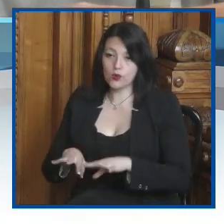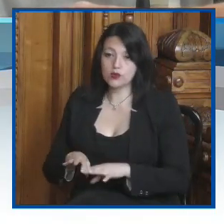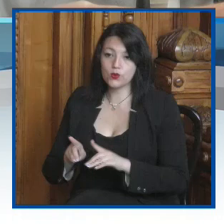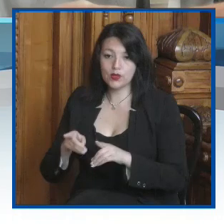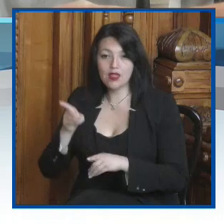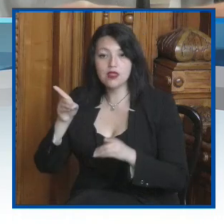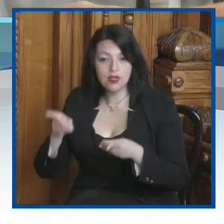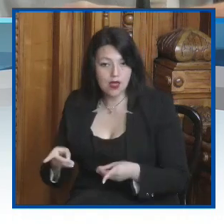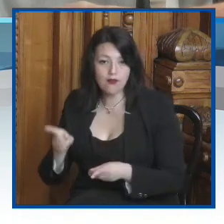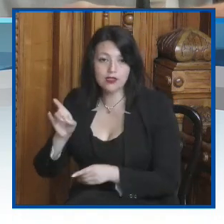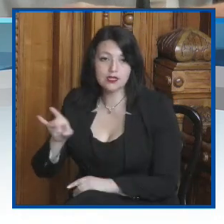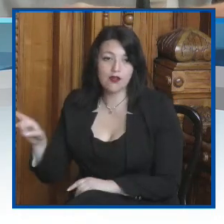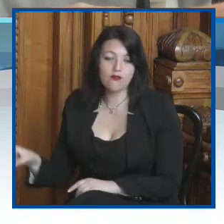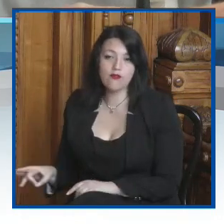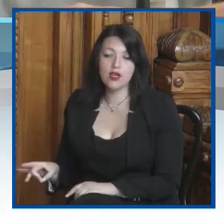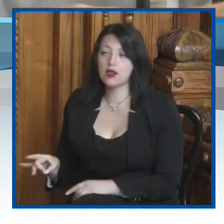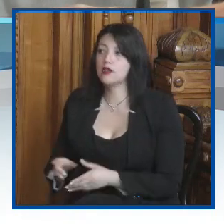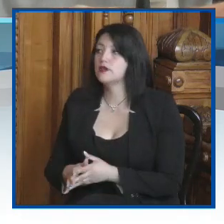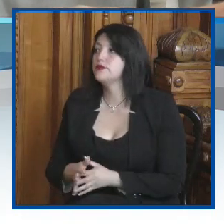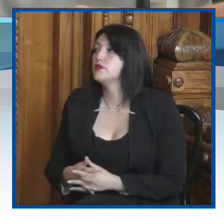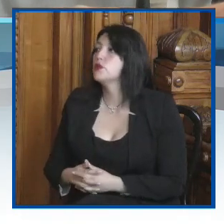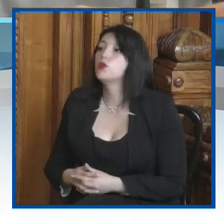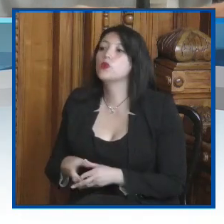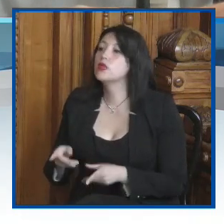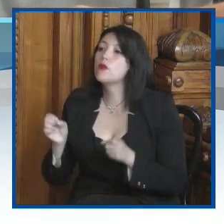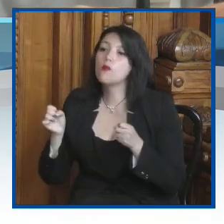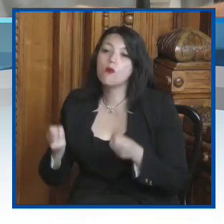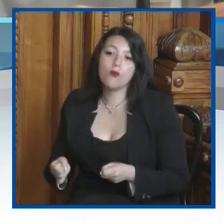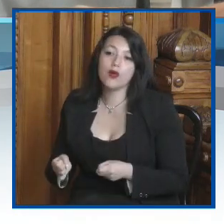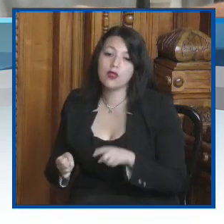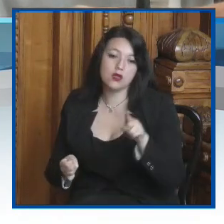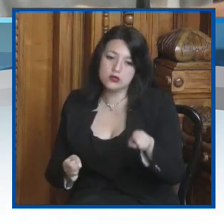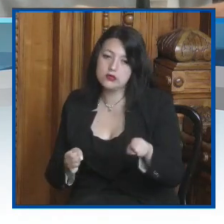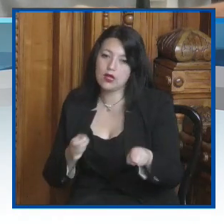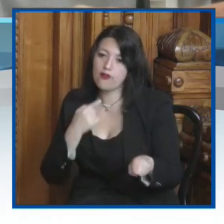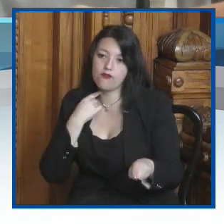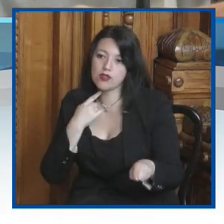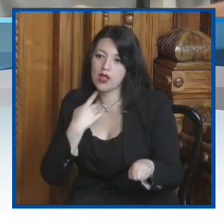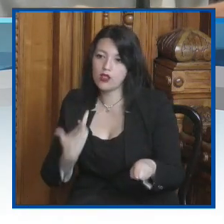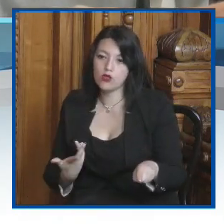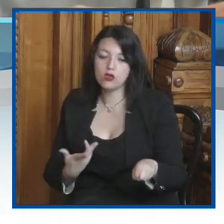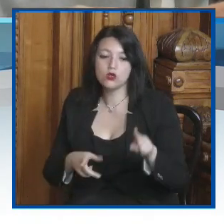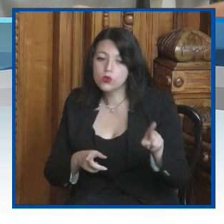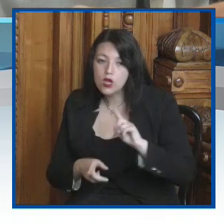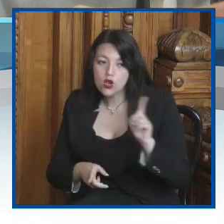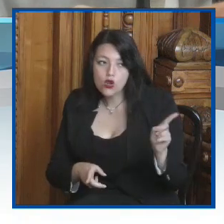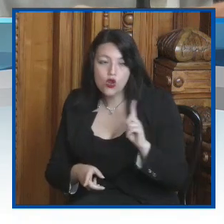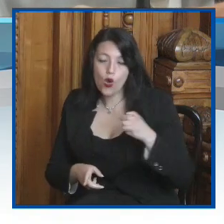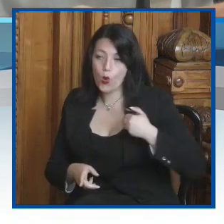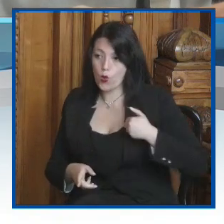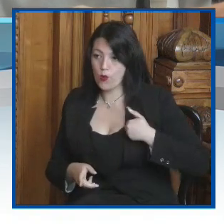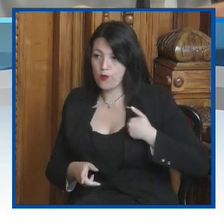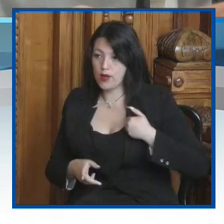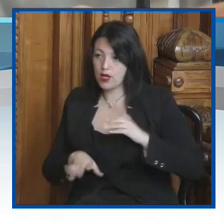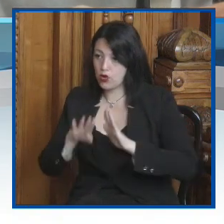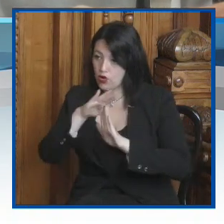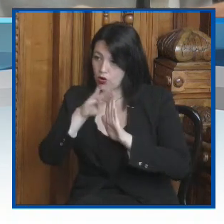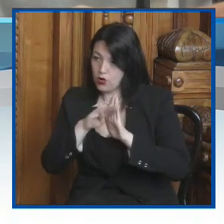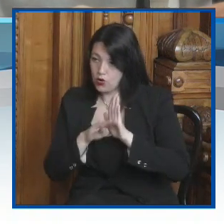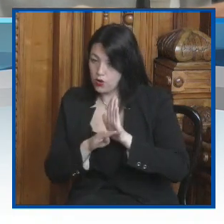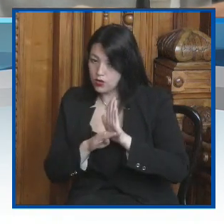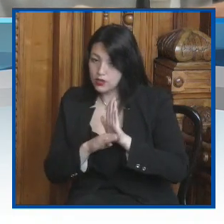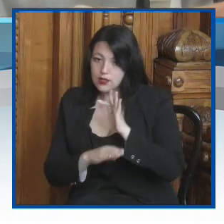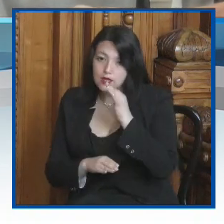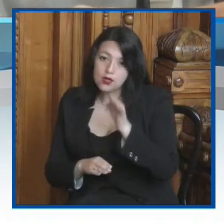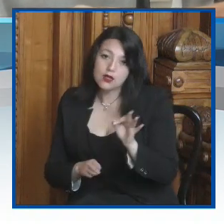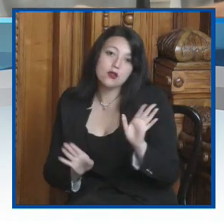hacer, porque el destino de la causa hoy depende de usted. Entonces, el éxito. Si usted no cumple con las pautas que yo le estoy diciendo,